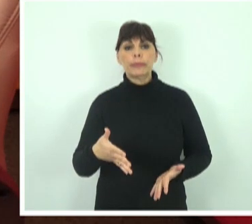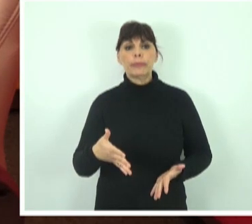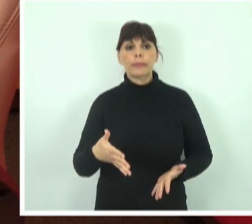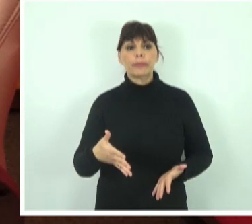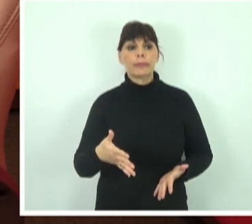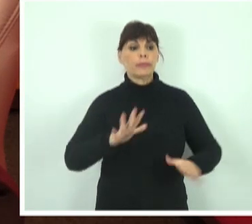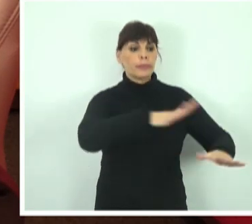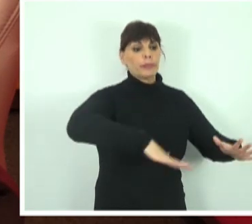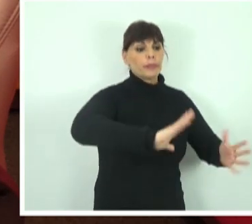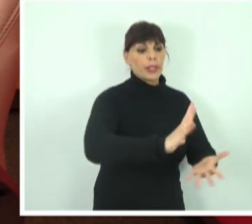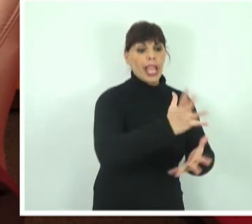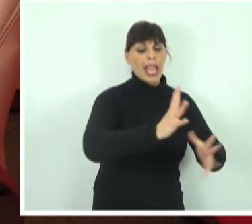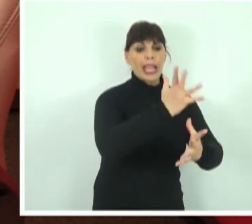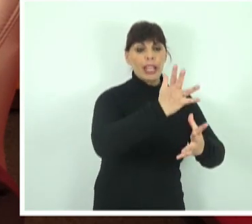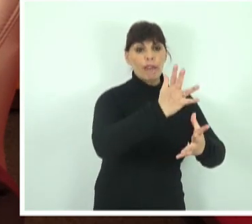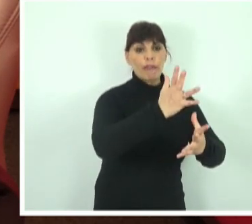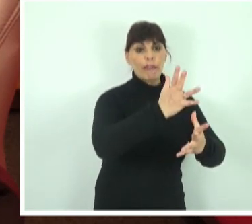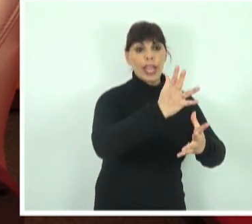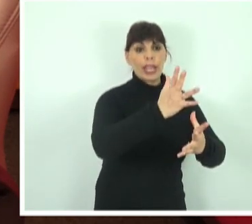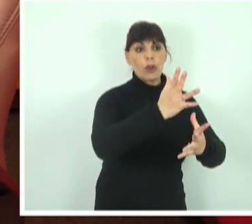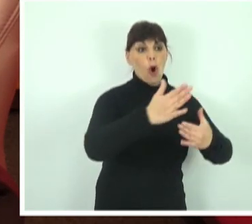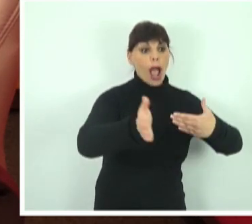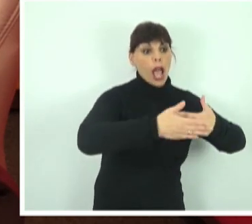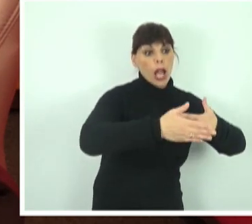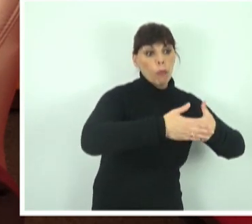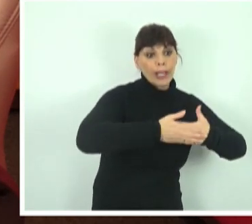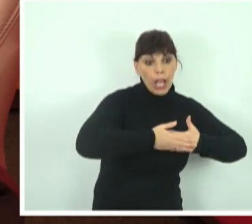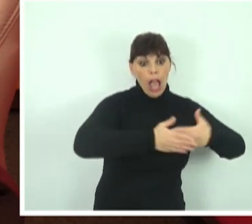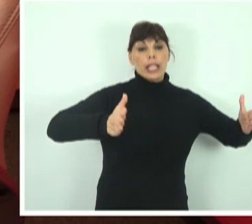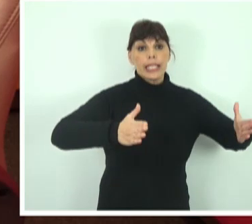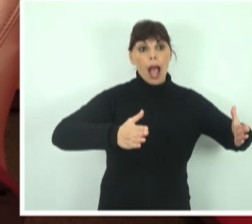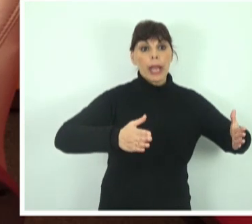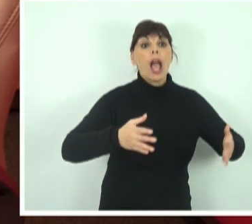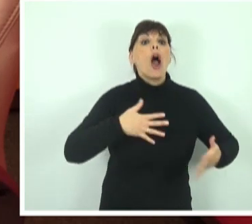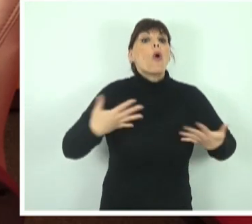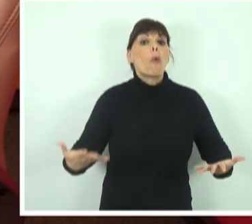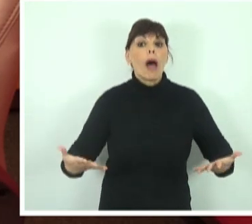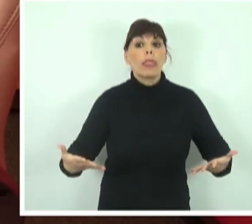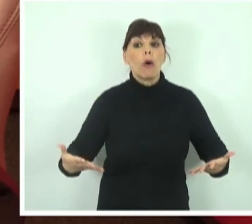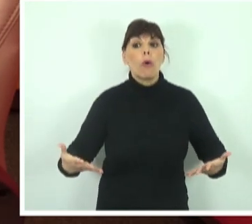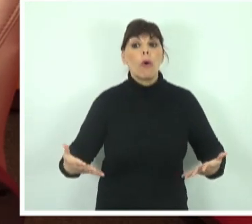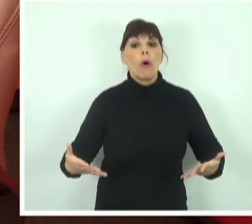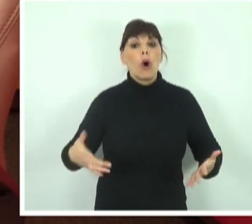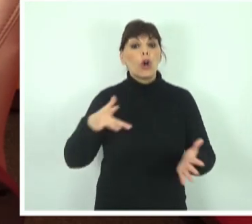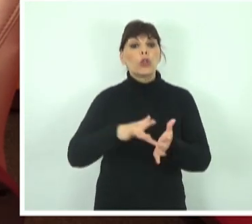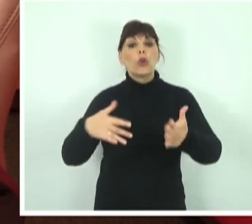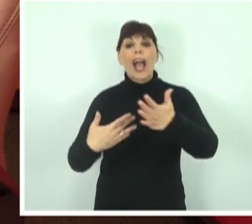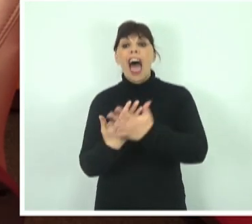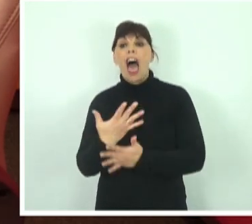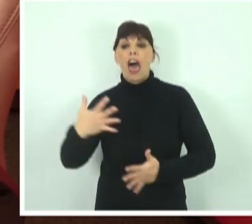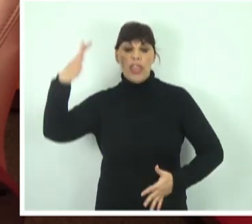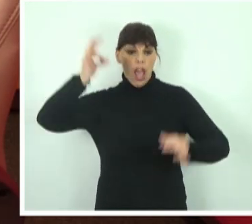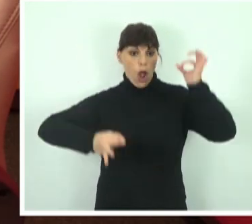infierno habrá y va a abrir sus puertas en el día del juicio. En el día del juicio,